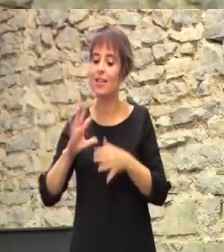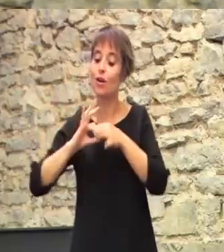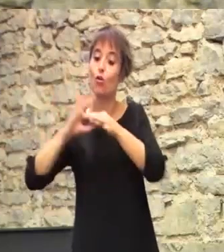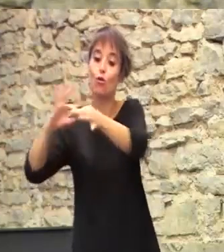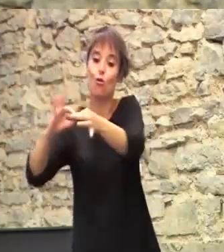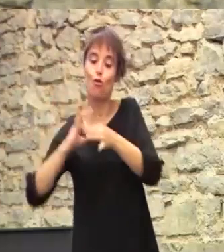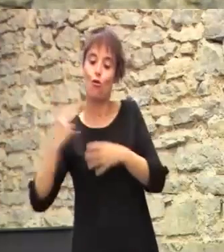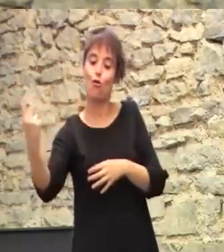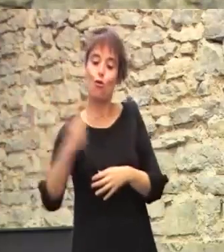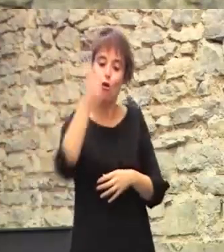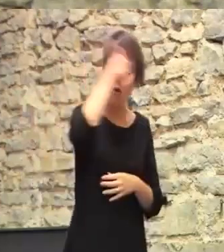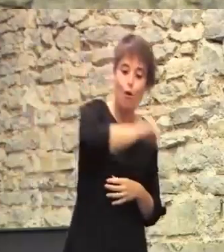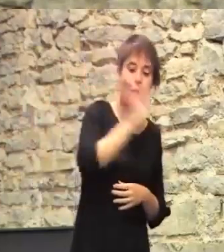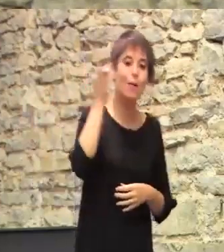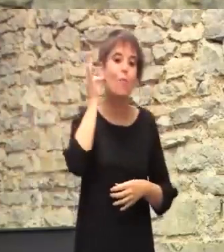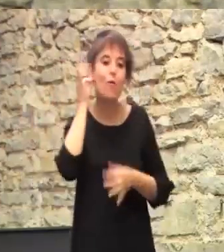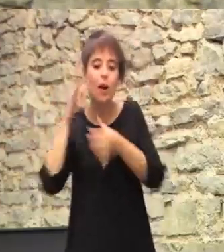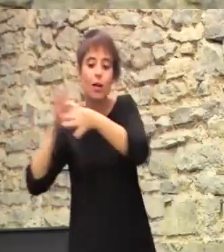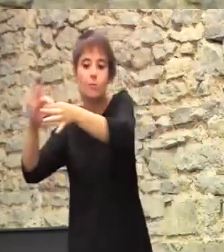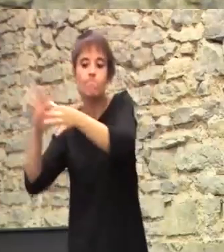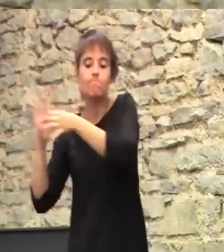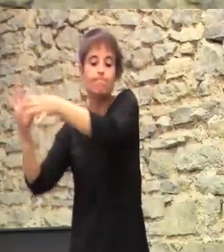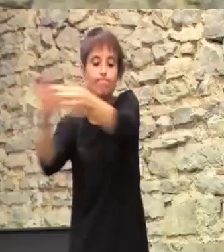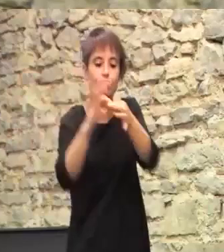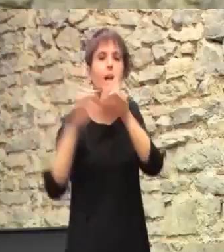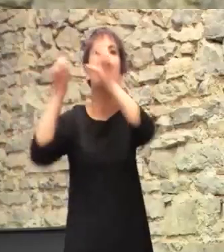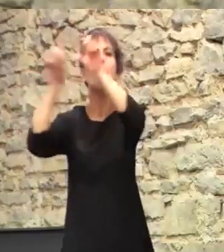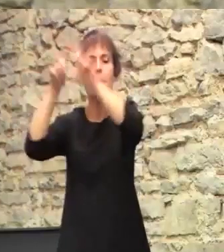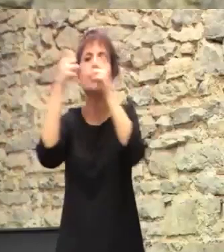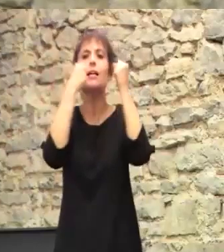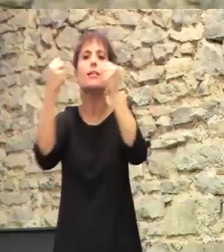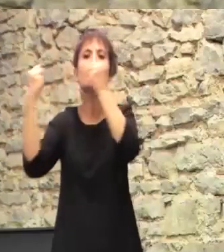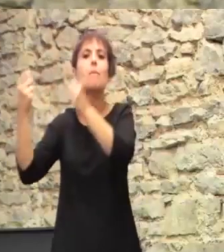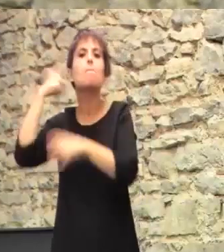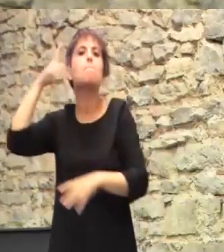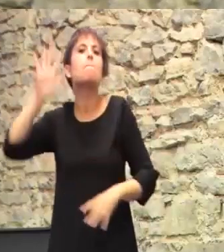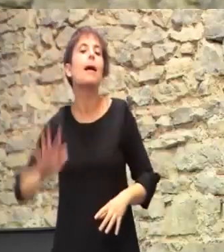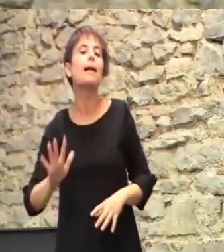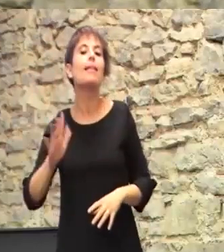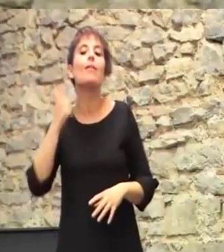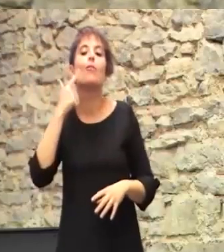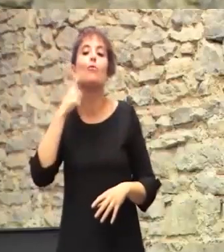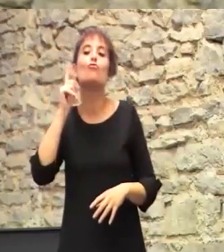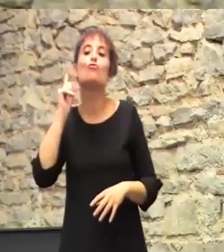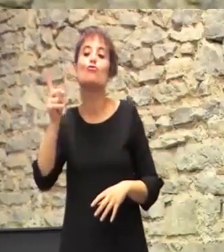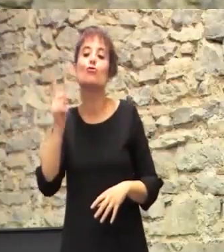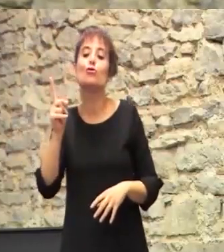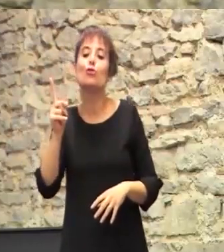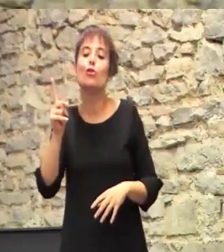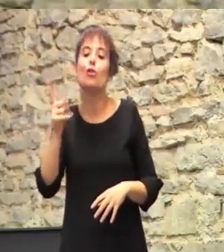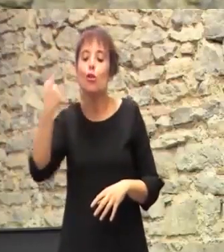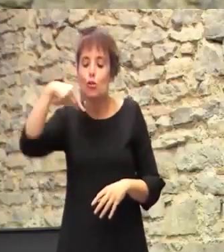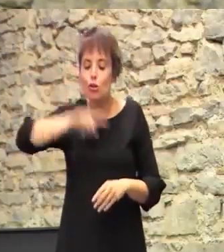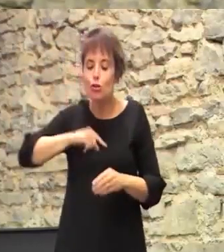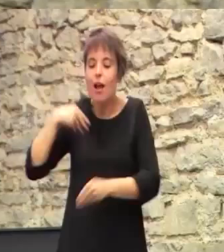corresponsabilidad entre hombres mujeres empresas e instituciones se entendieron como cómo